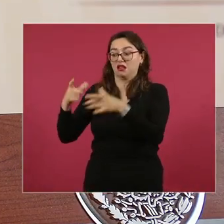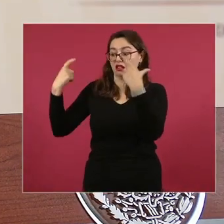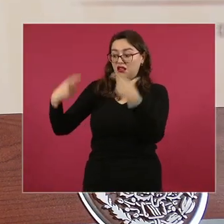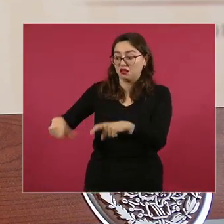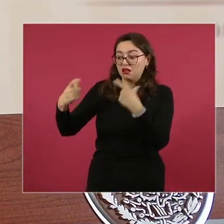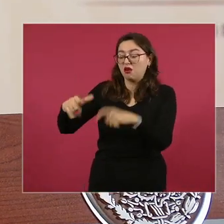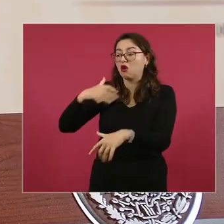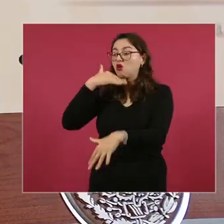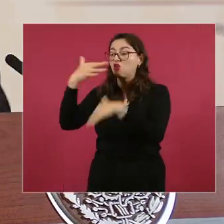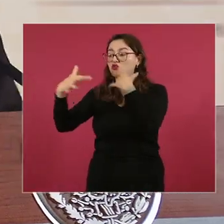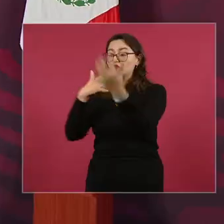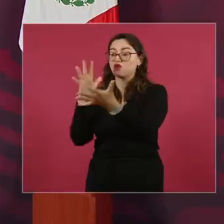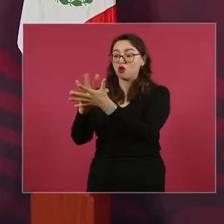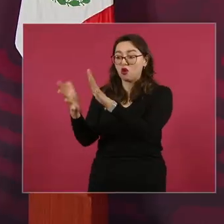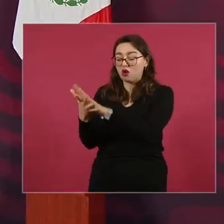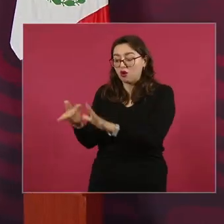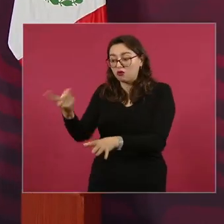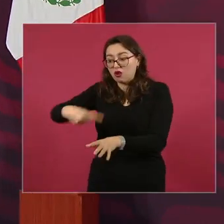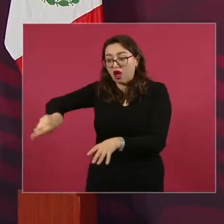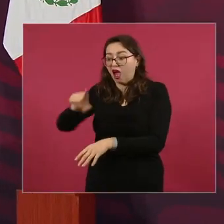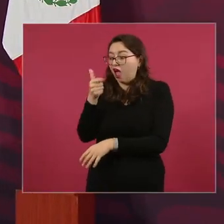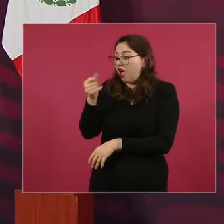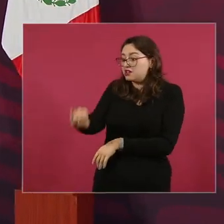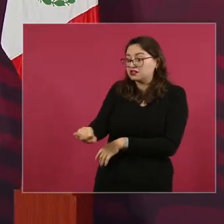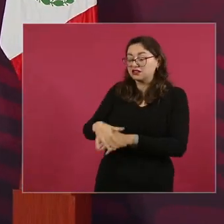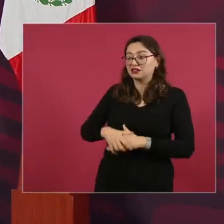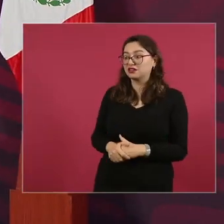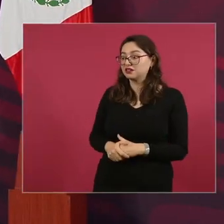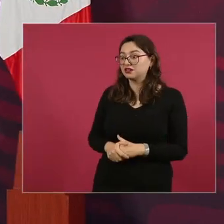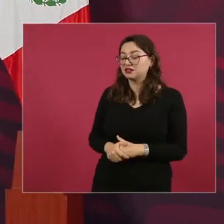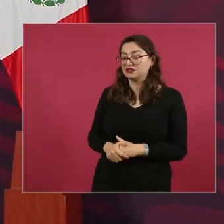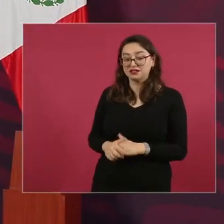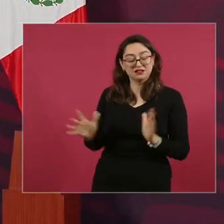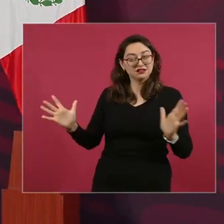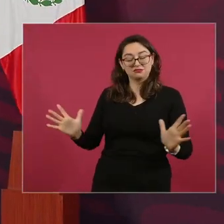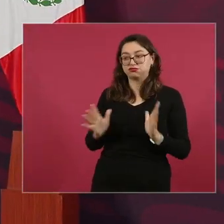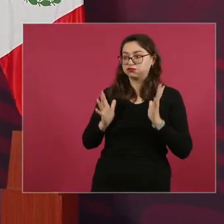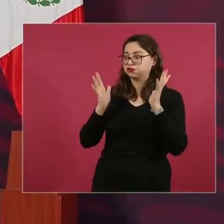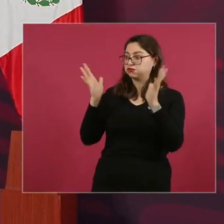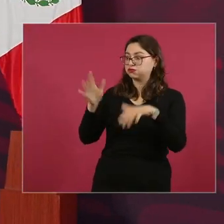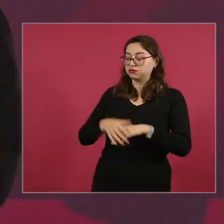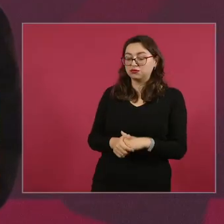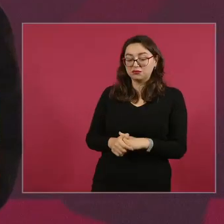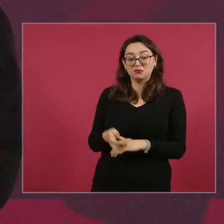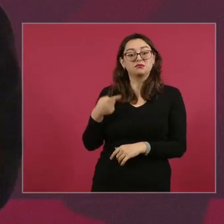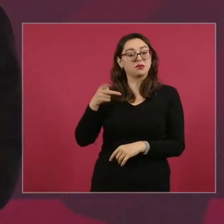Entonces, qué bueno que podemos tener